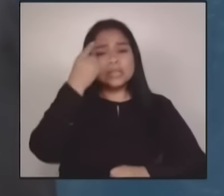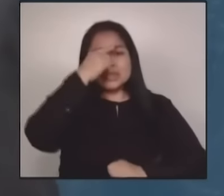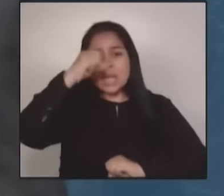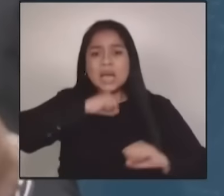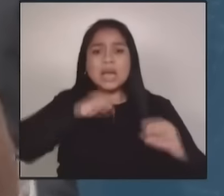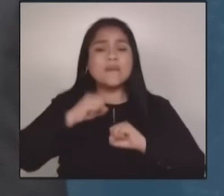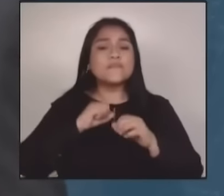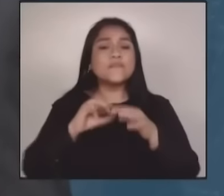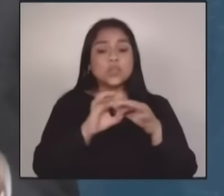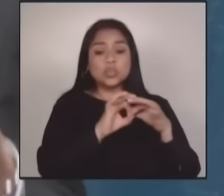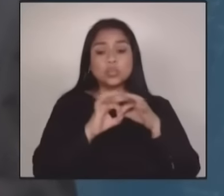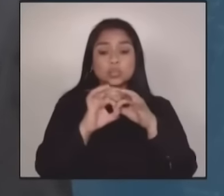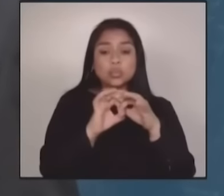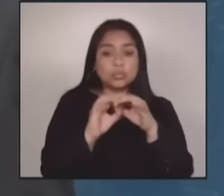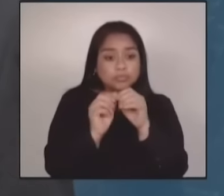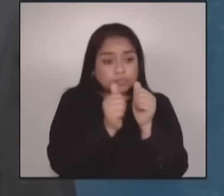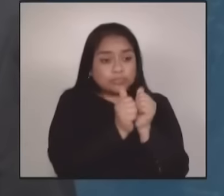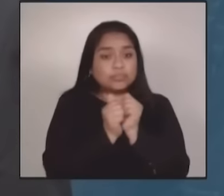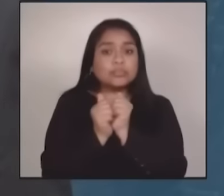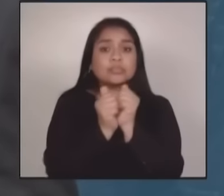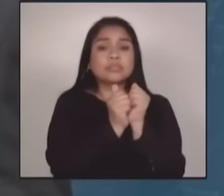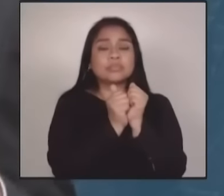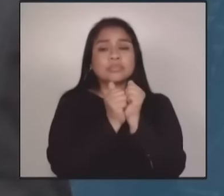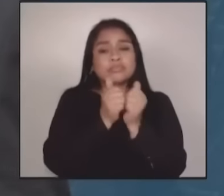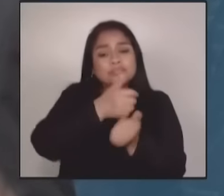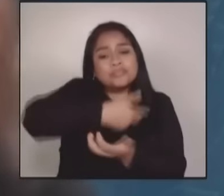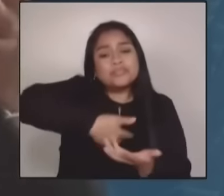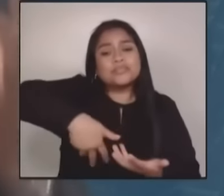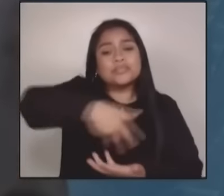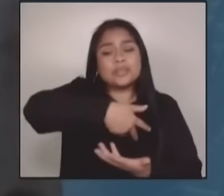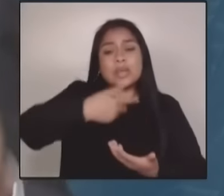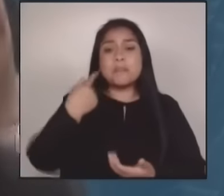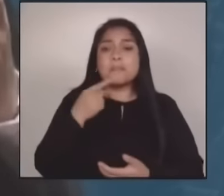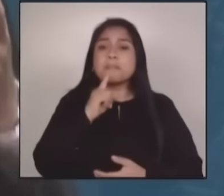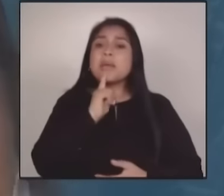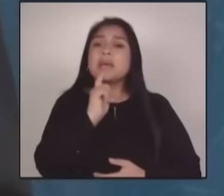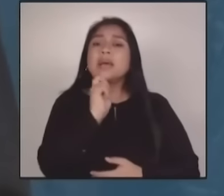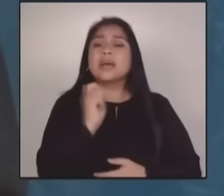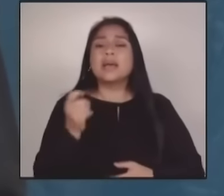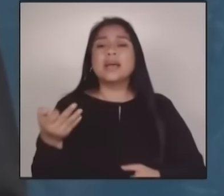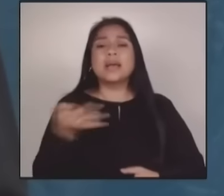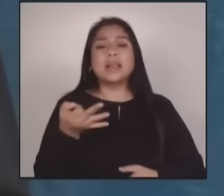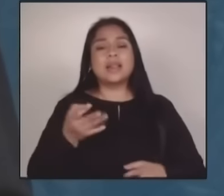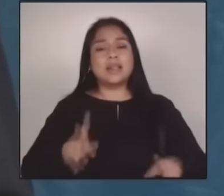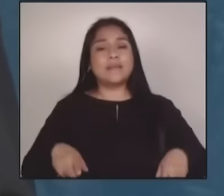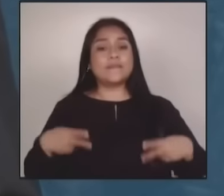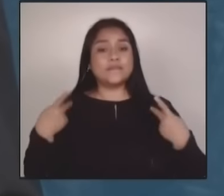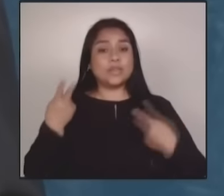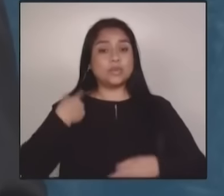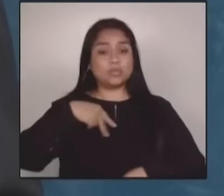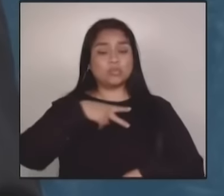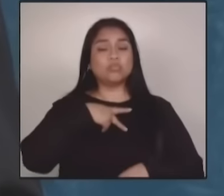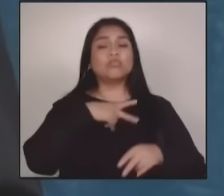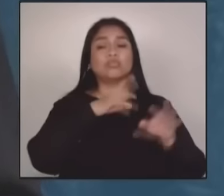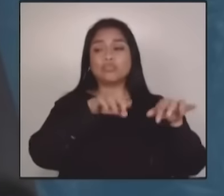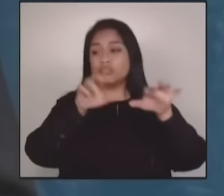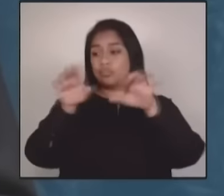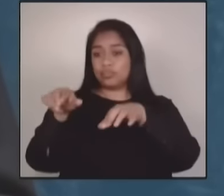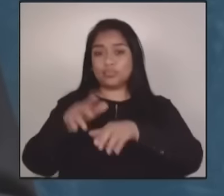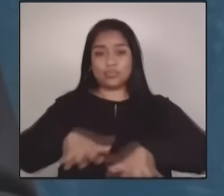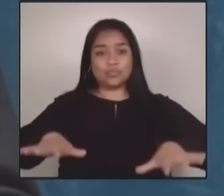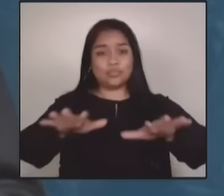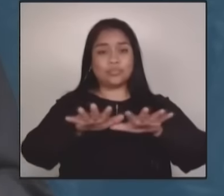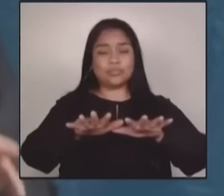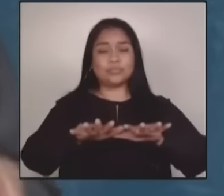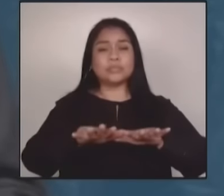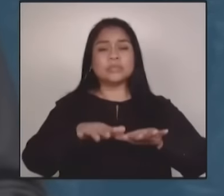juntos en unidad y armonía para mejorar la calidad de vida de nuestra gente.